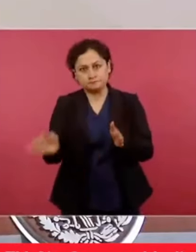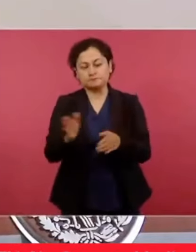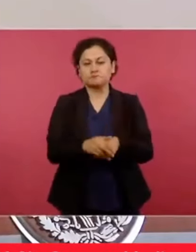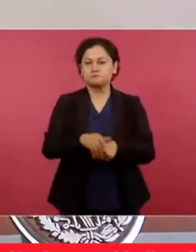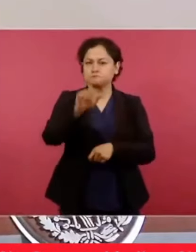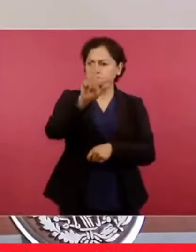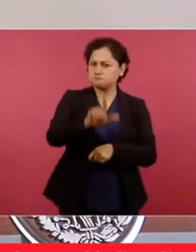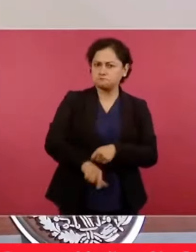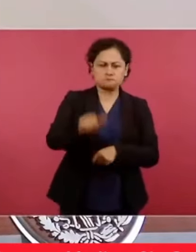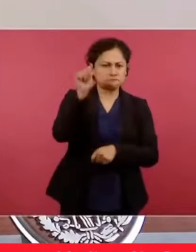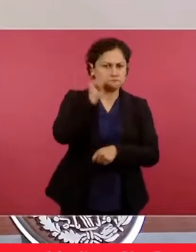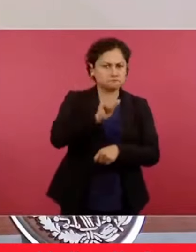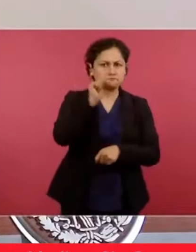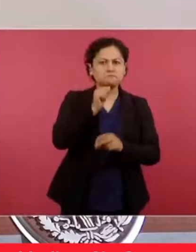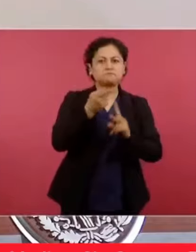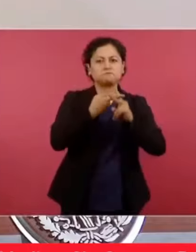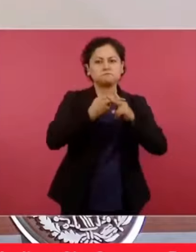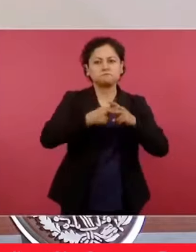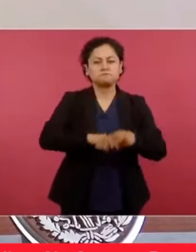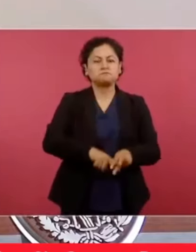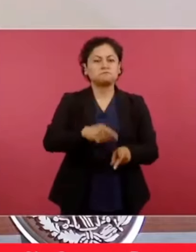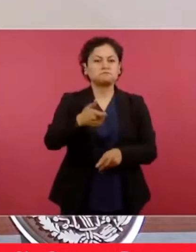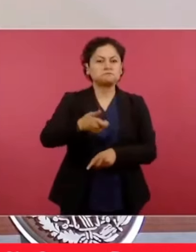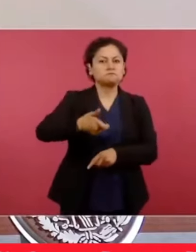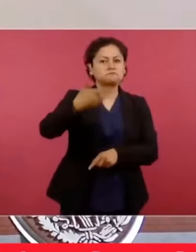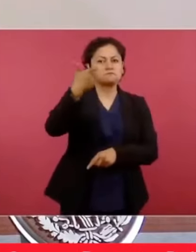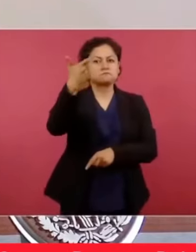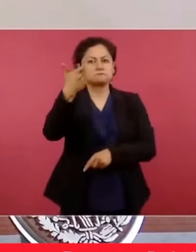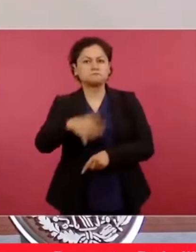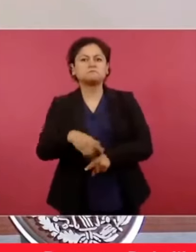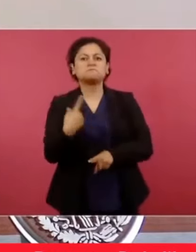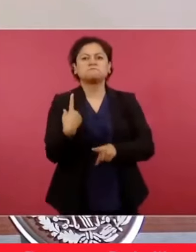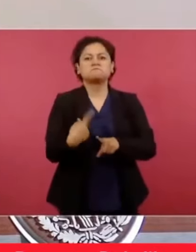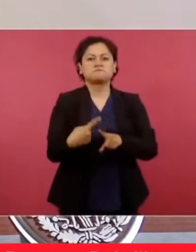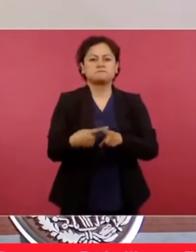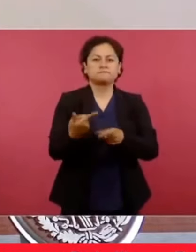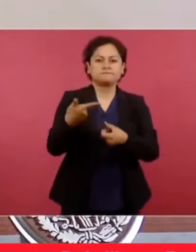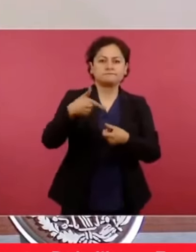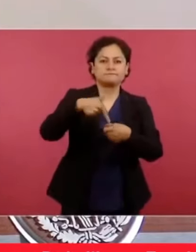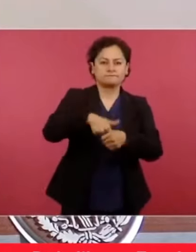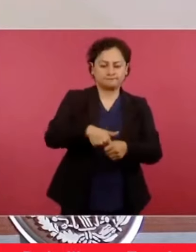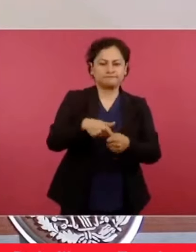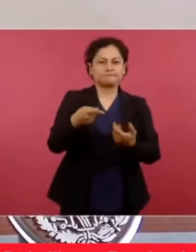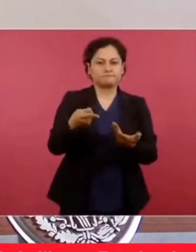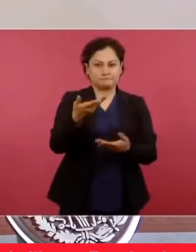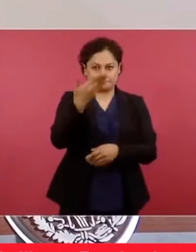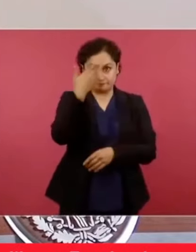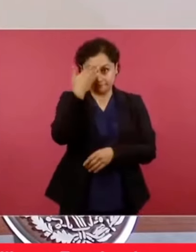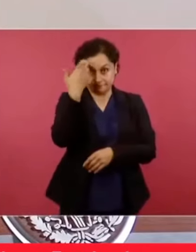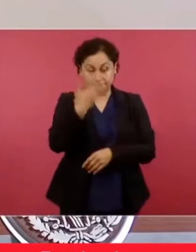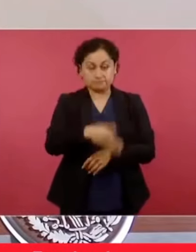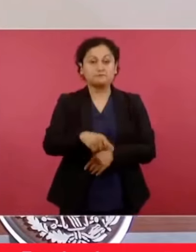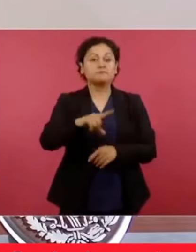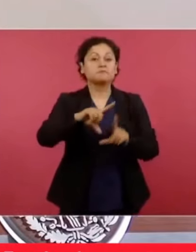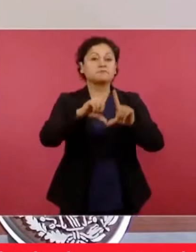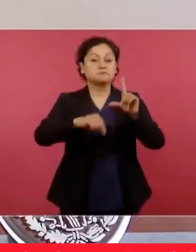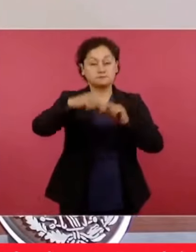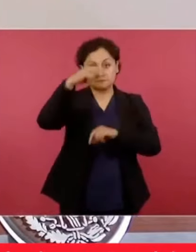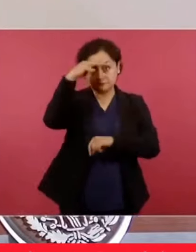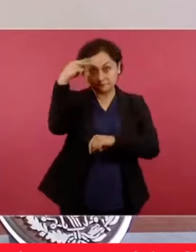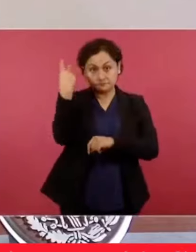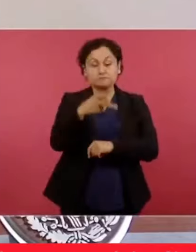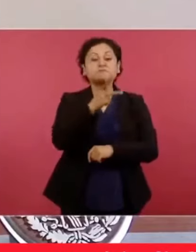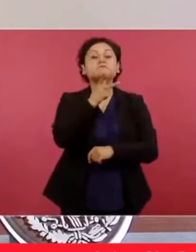lunes con el quienes quienen los precios de los combustibles y tenemos que al 9 de mayo la mezla mexicana de petróleo reportó un precio